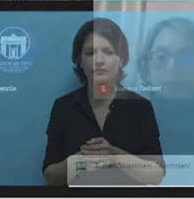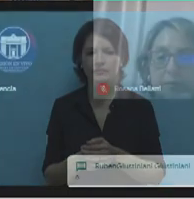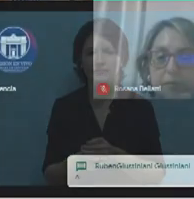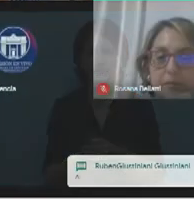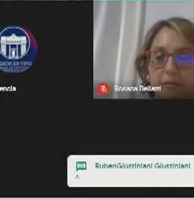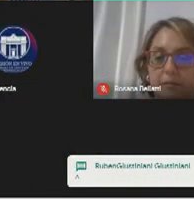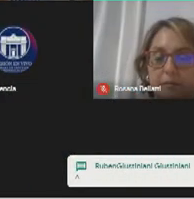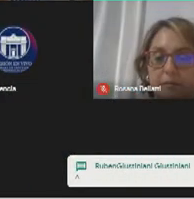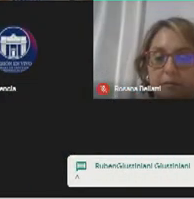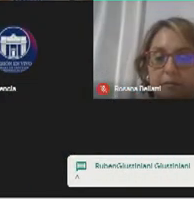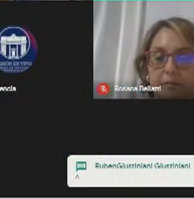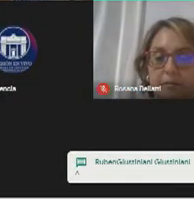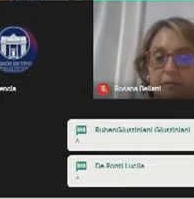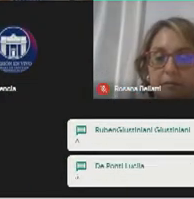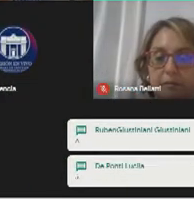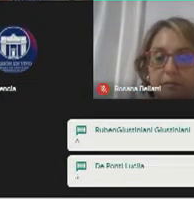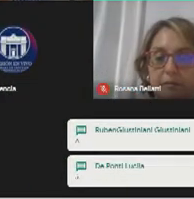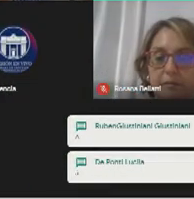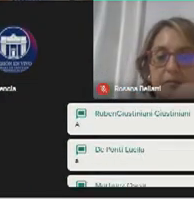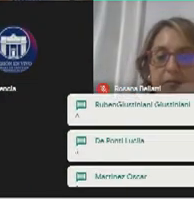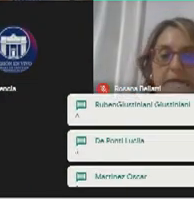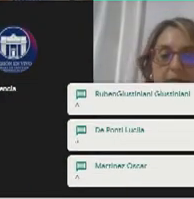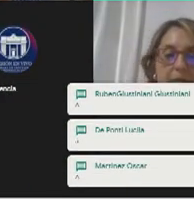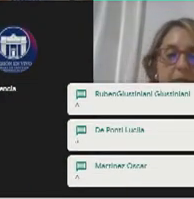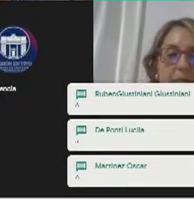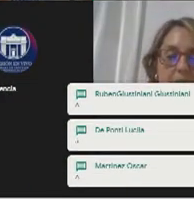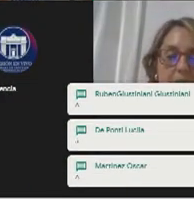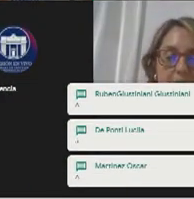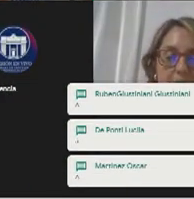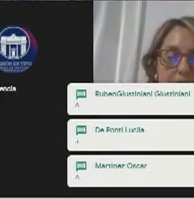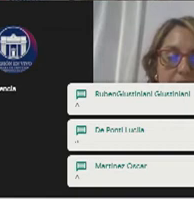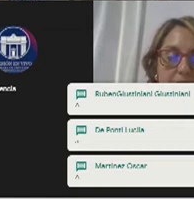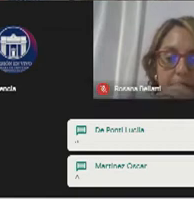aprobado la declaración presidente